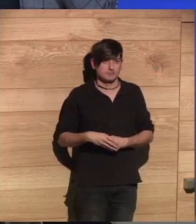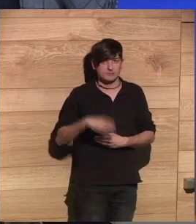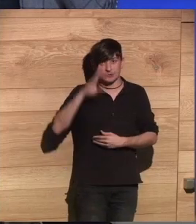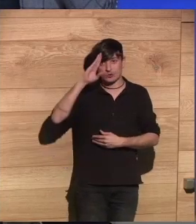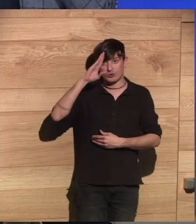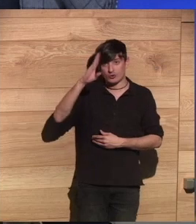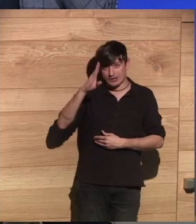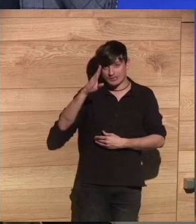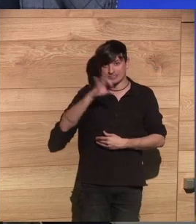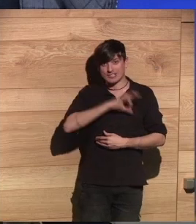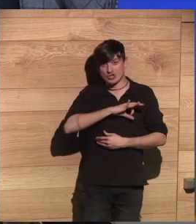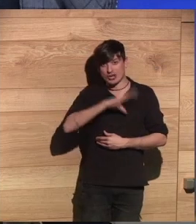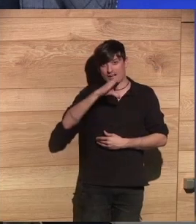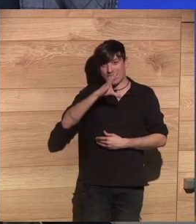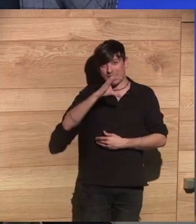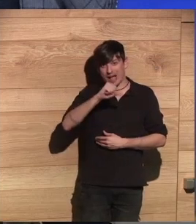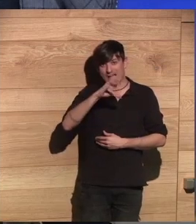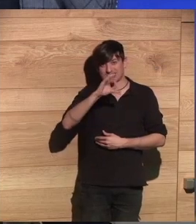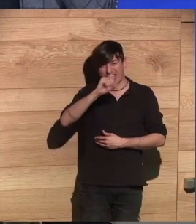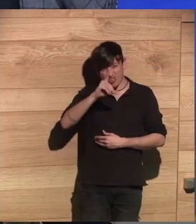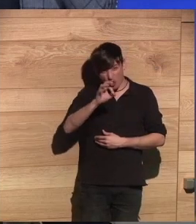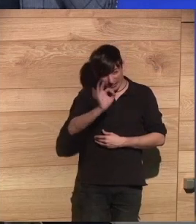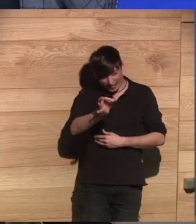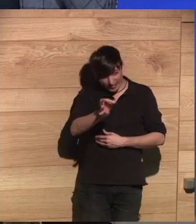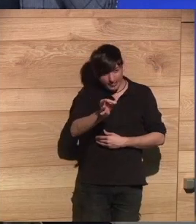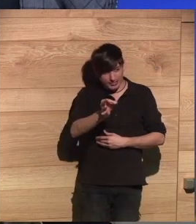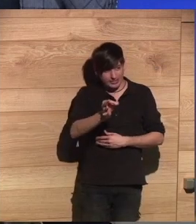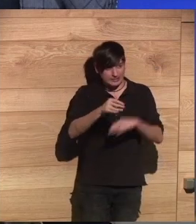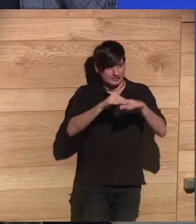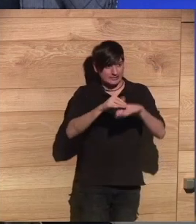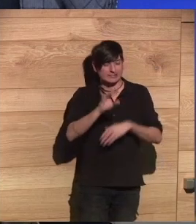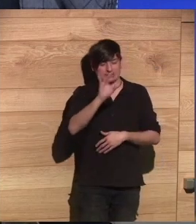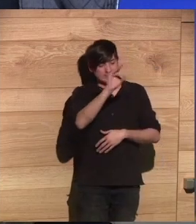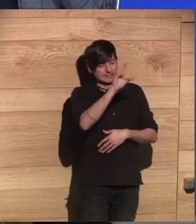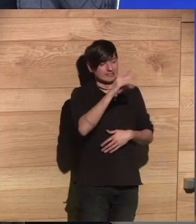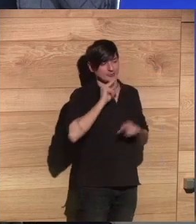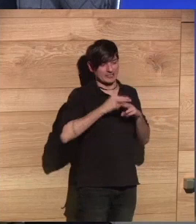Hola, señor Casado. Hola. A mí me gusta mucho... Eras casado. Sí, disculpa, gracias. disculpa. Sí.